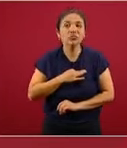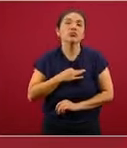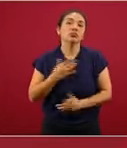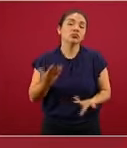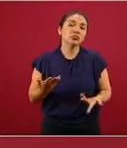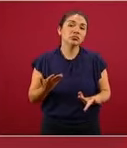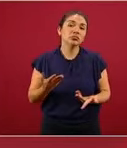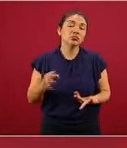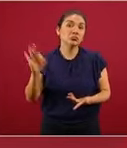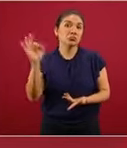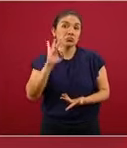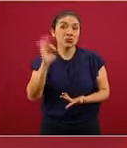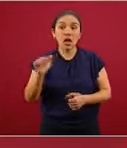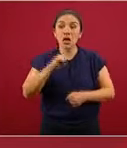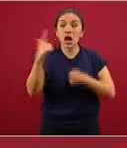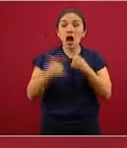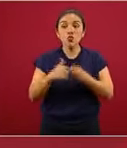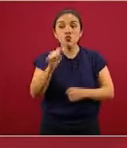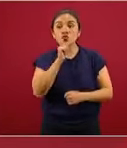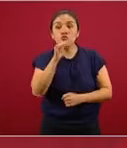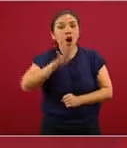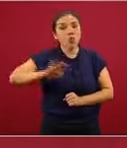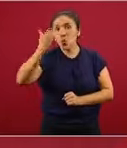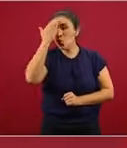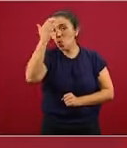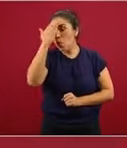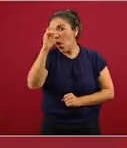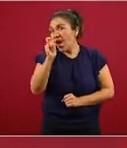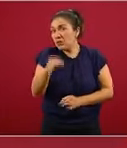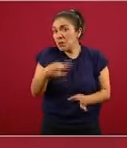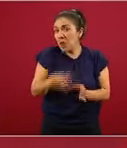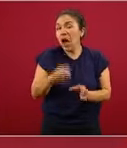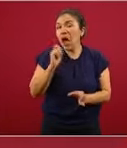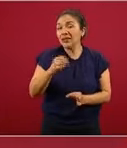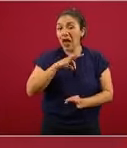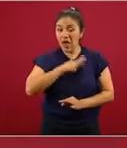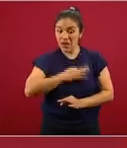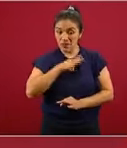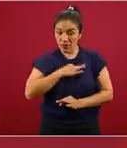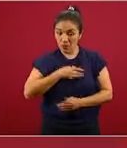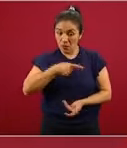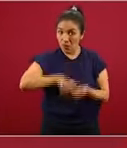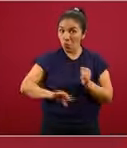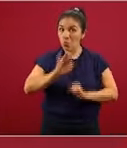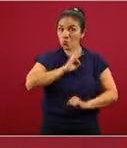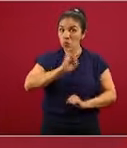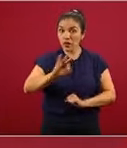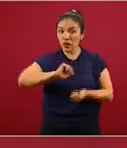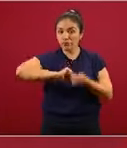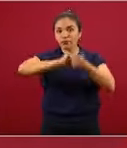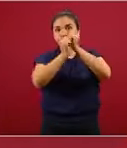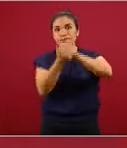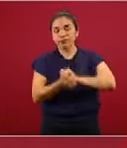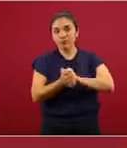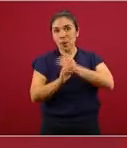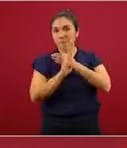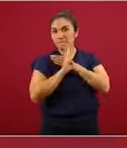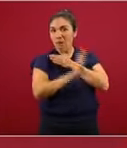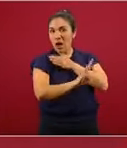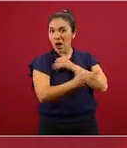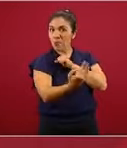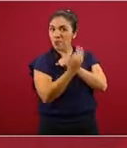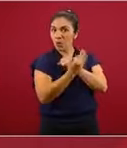que se cumpla algo que todavía no se conoce con certeza, que es que la infección resulte en inmunidad, en la